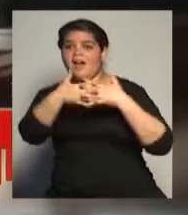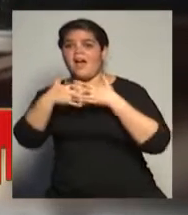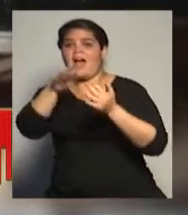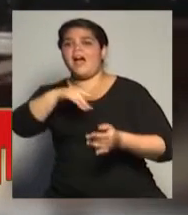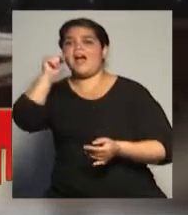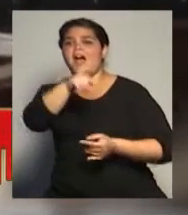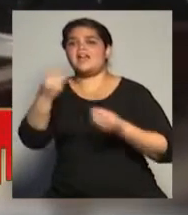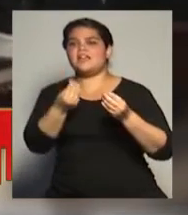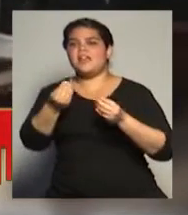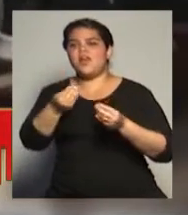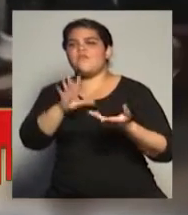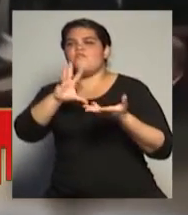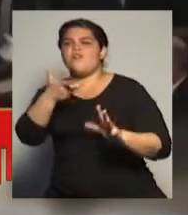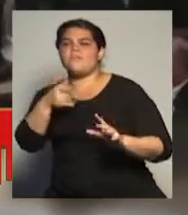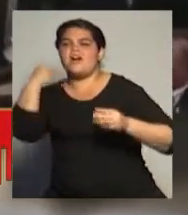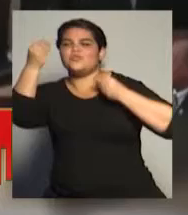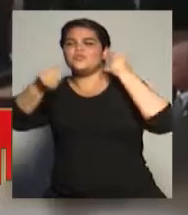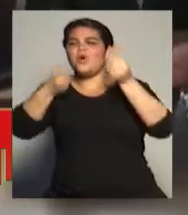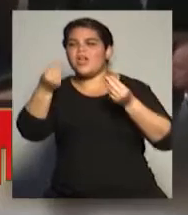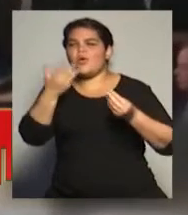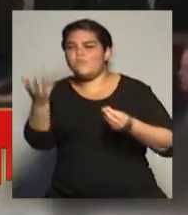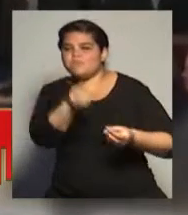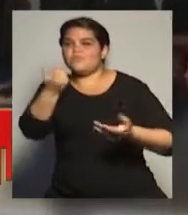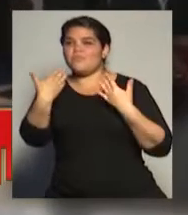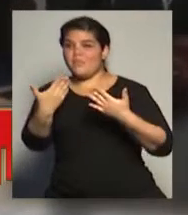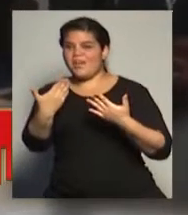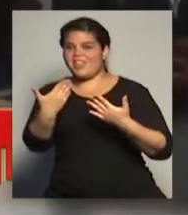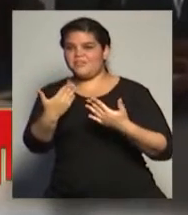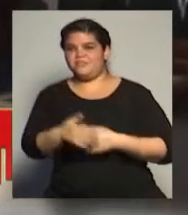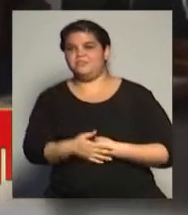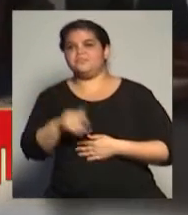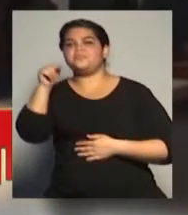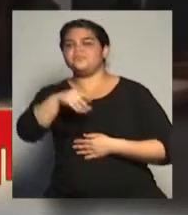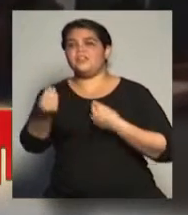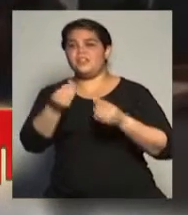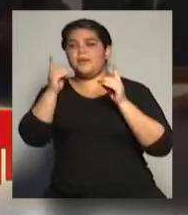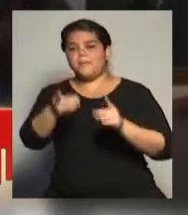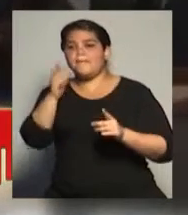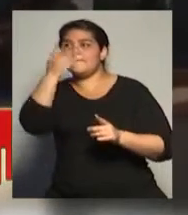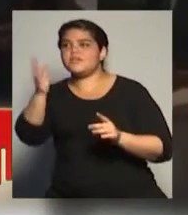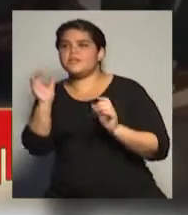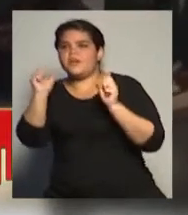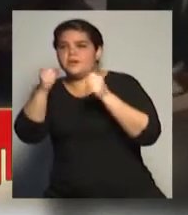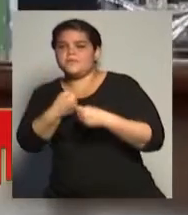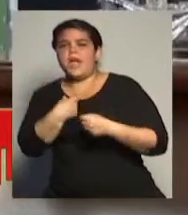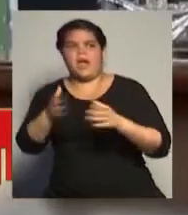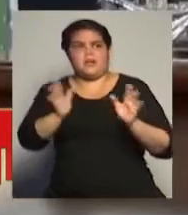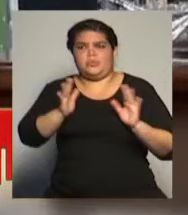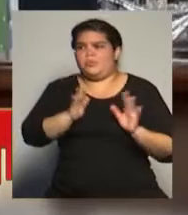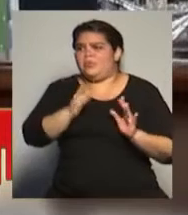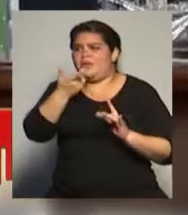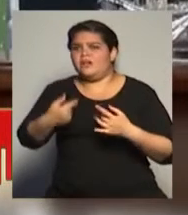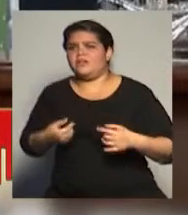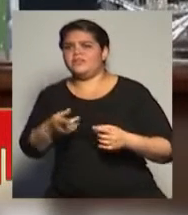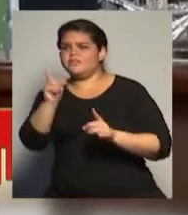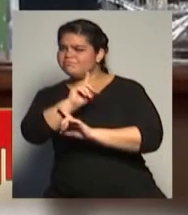de los sueños, y aparece también el tema de los refugiados. Exacto. Y que no había que asustarse por los números,